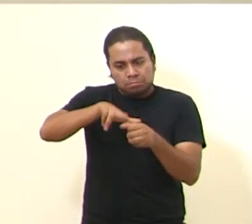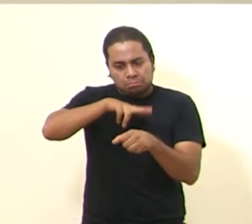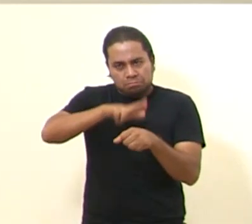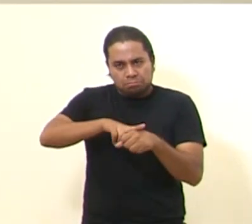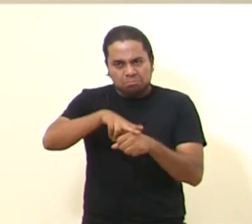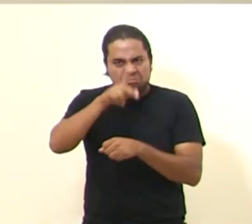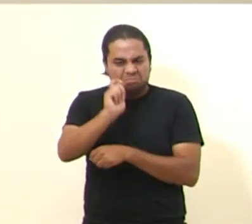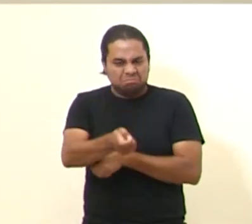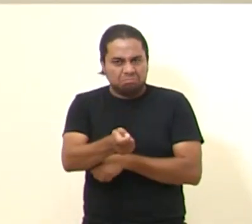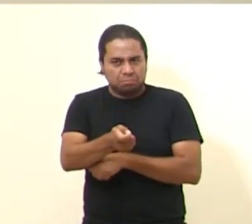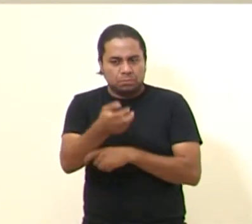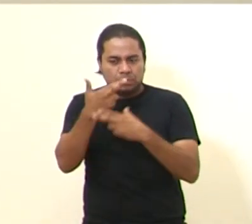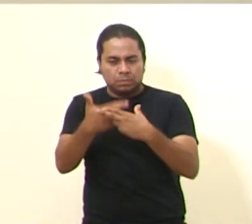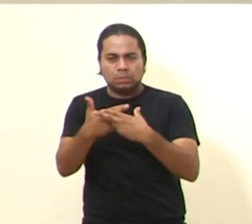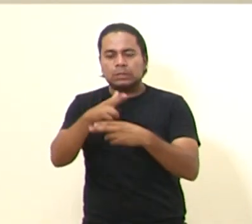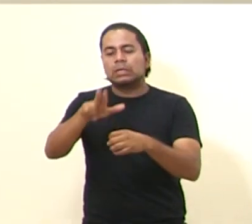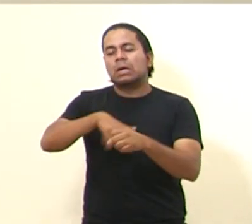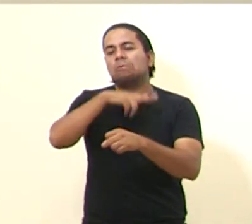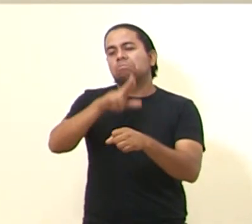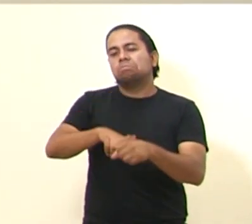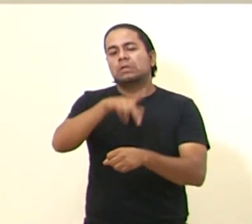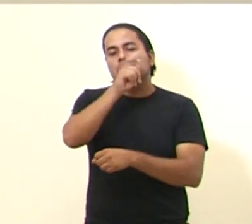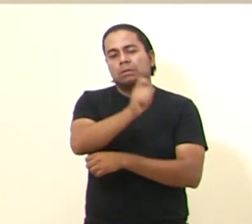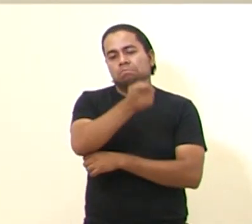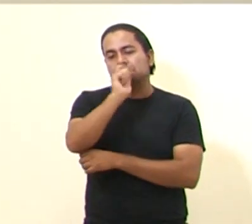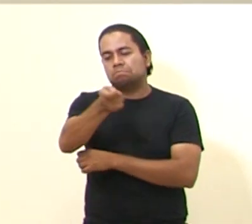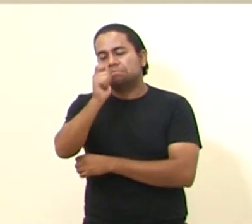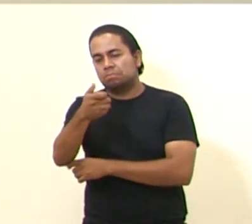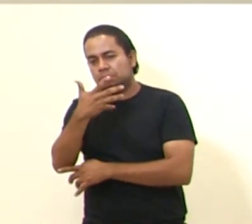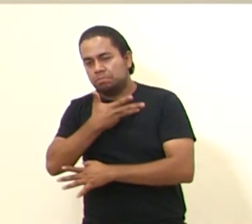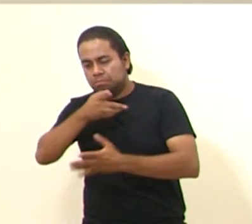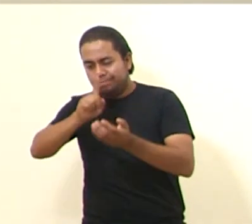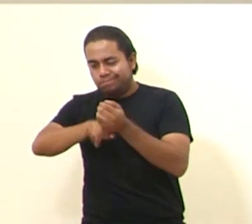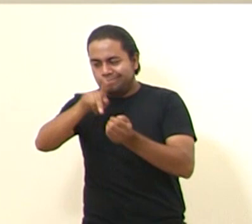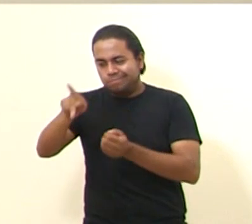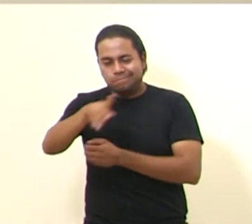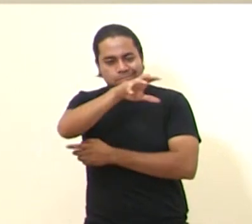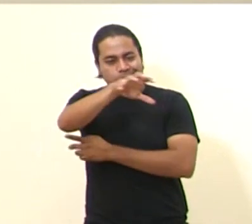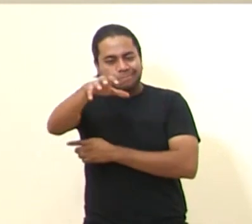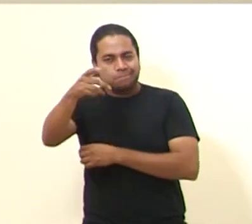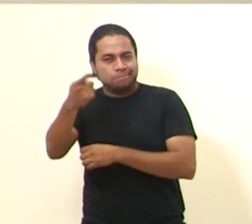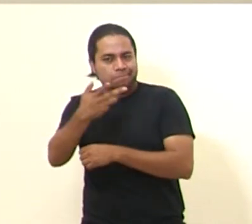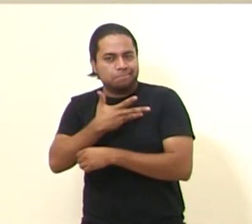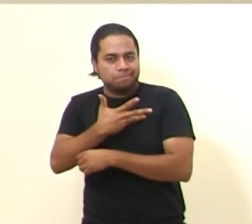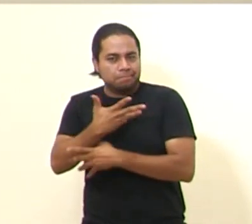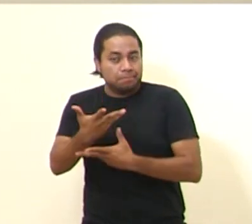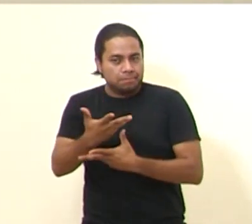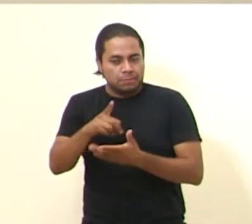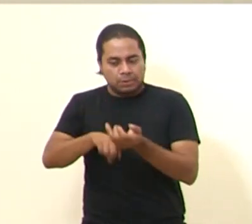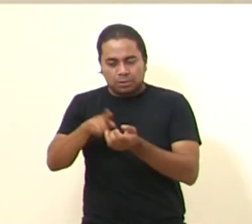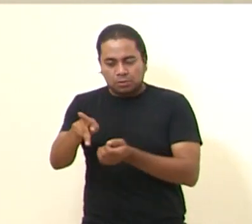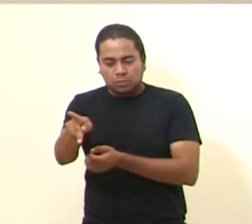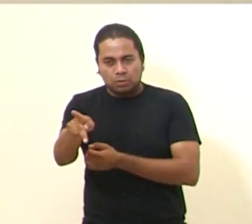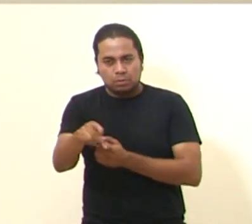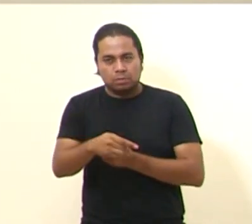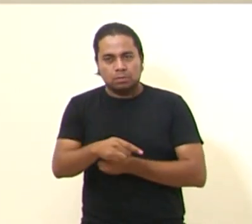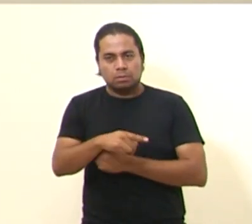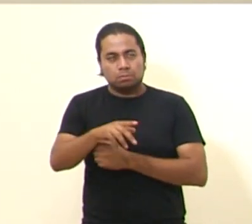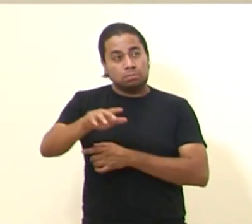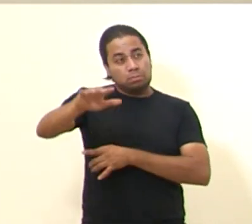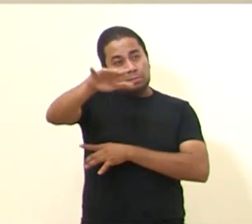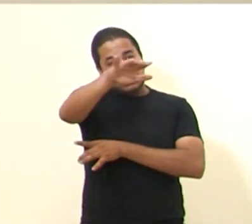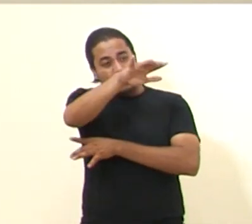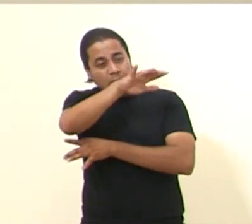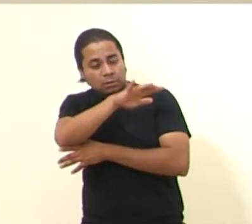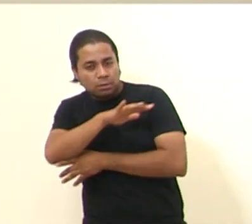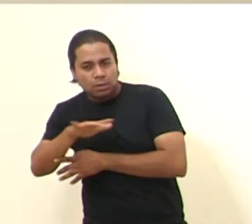nos va a hablar? Pues de la naturaleza que está presente en el pueblo de los amuzgos. Dice así: su entorno natural